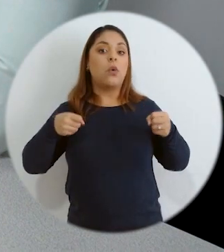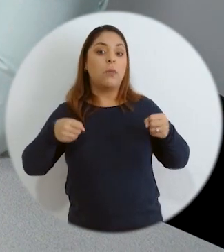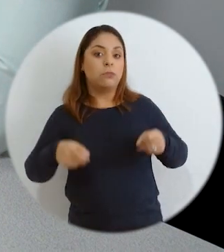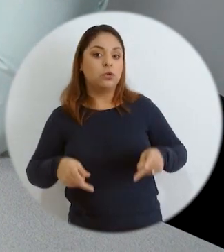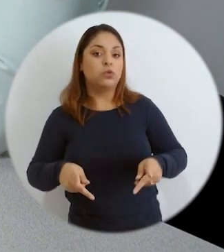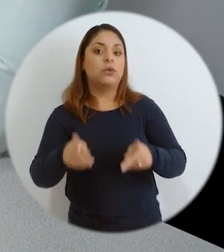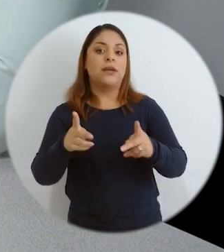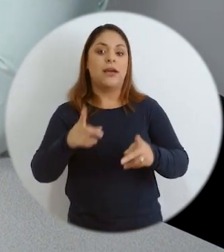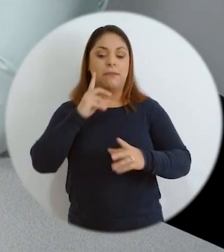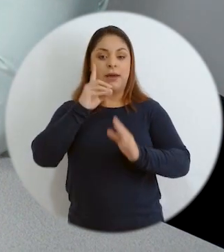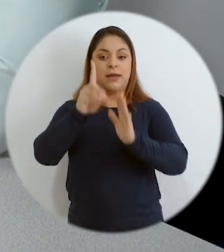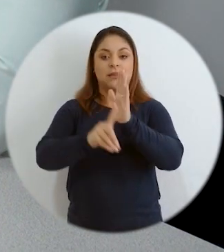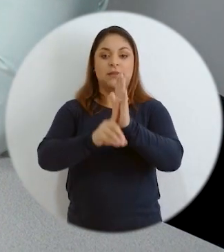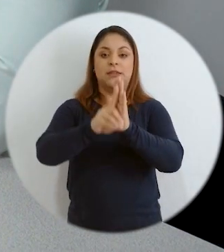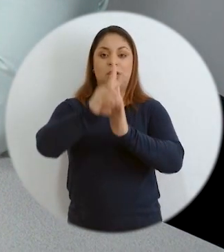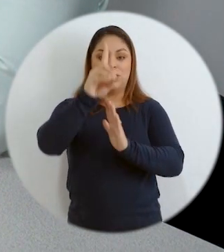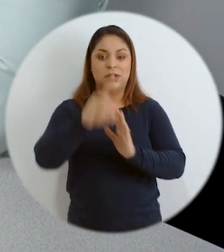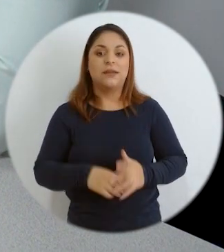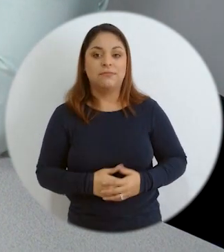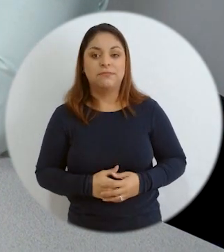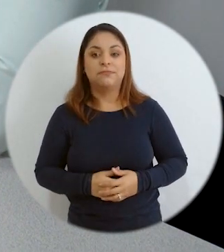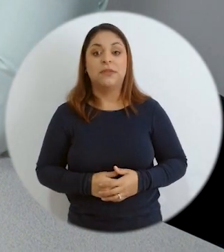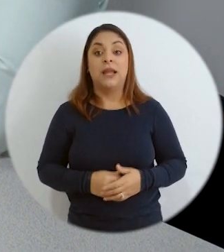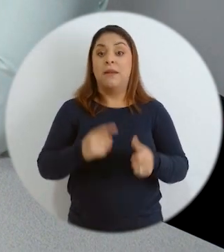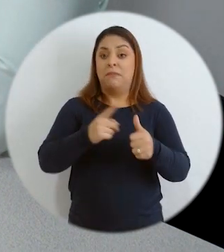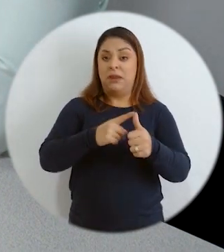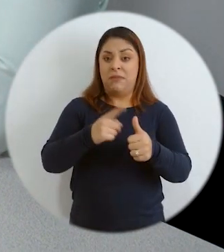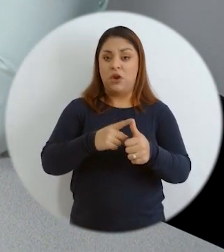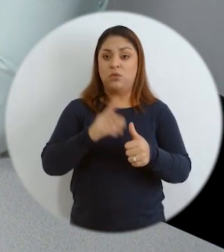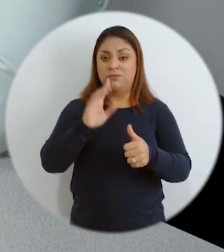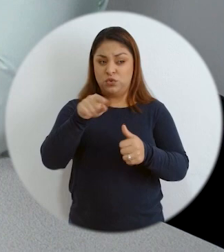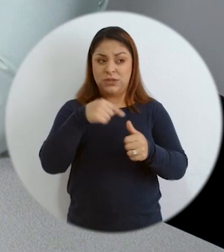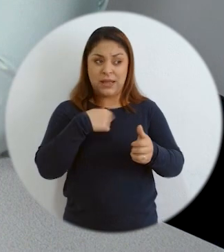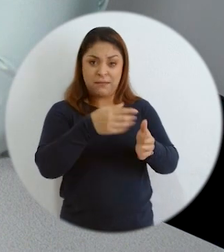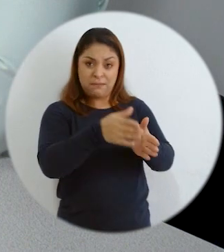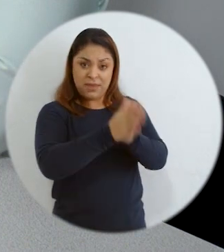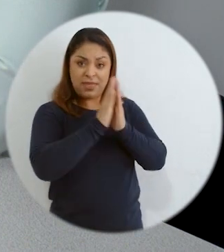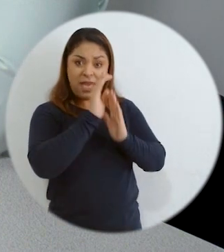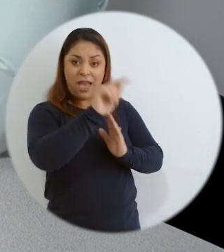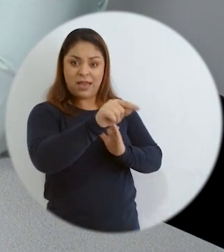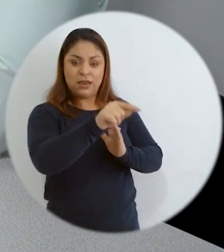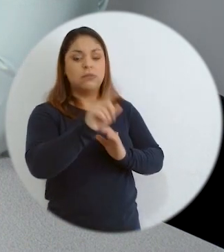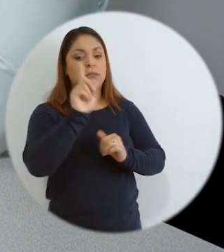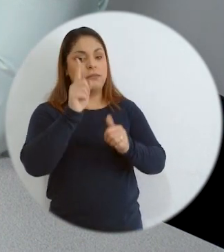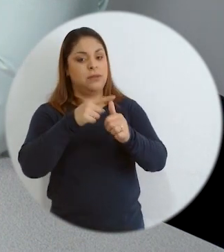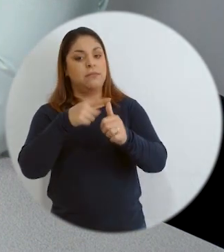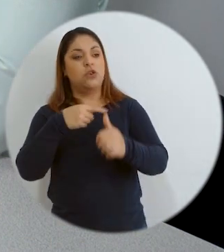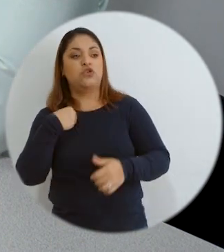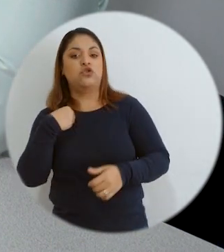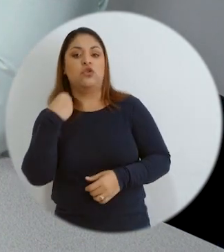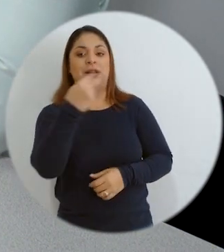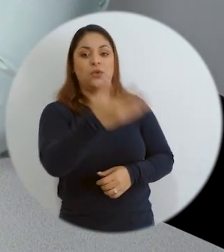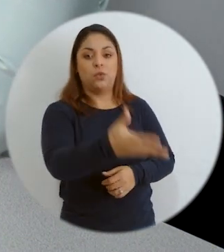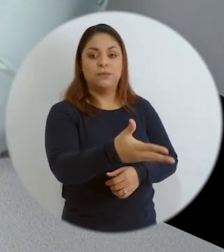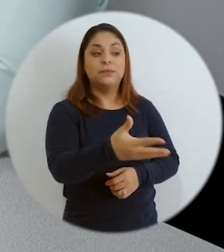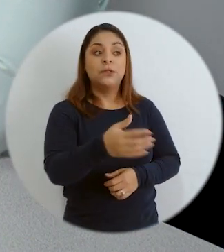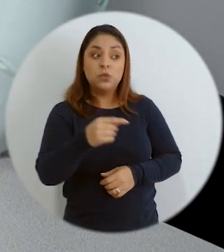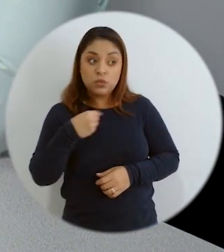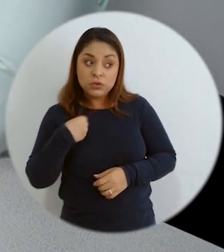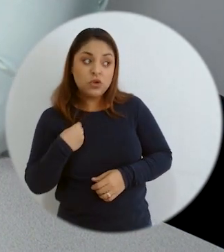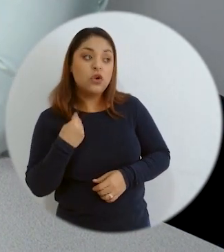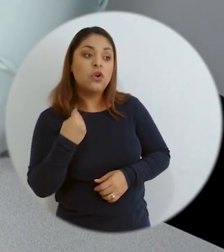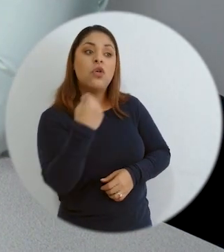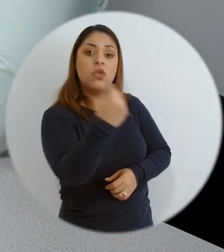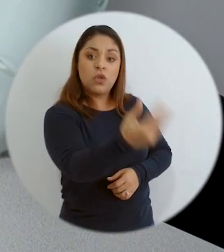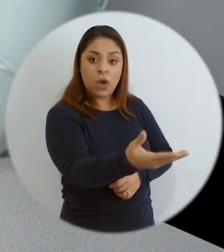ver cuáles son las oportunidades que tiene para desarrollarlas. Lo primero para pedirle a un chico es darle, ¿verdad? Entonces,